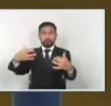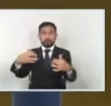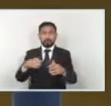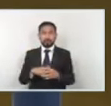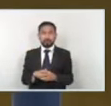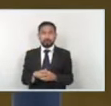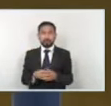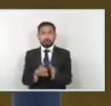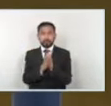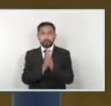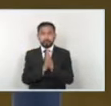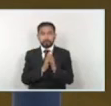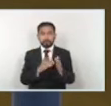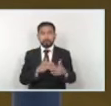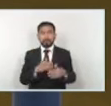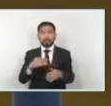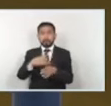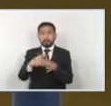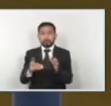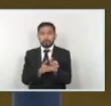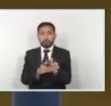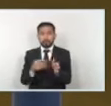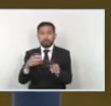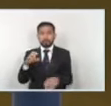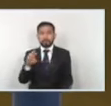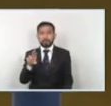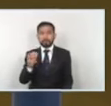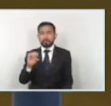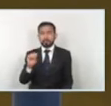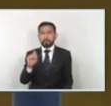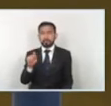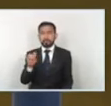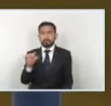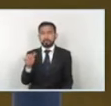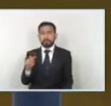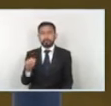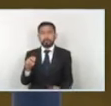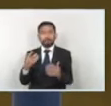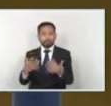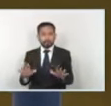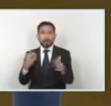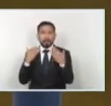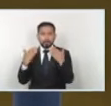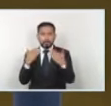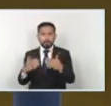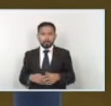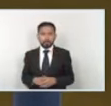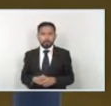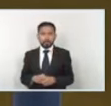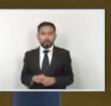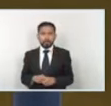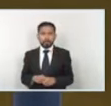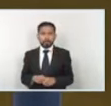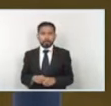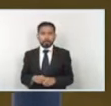la solicitud del diputado Cristian Guevara, tal como fue planteado.